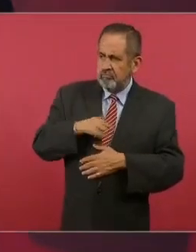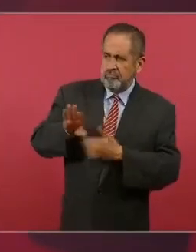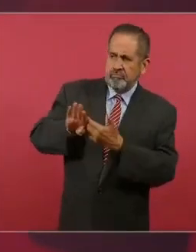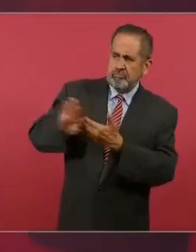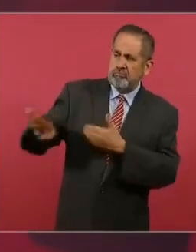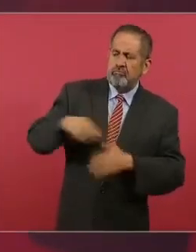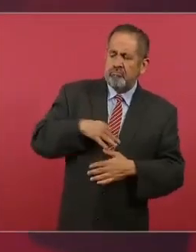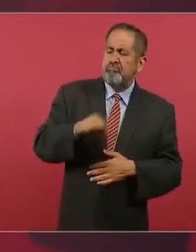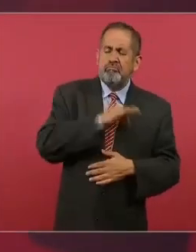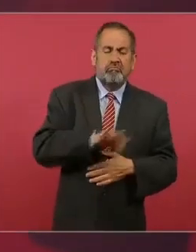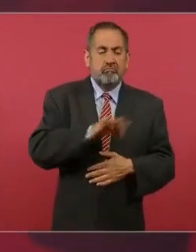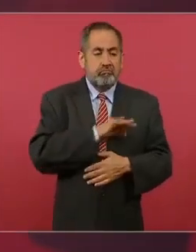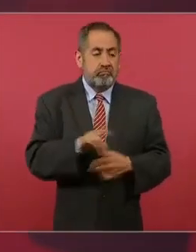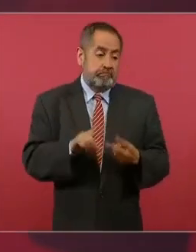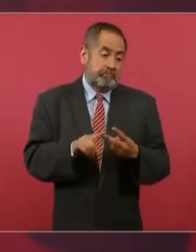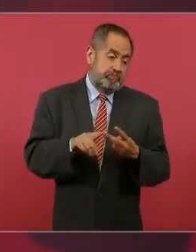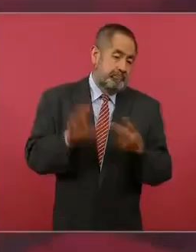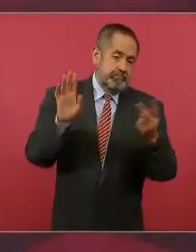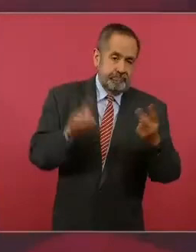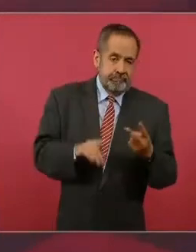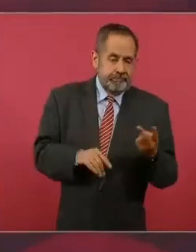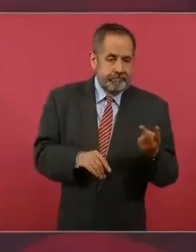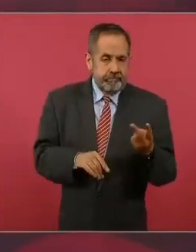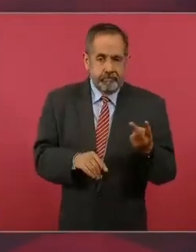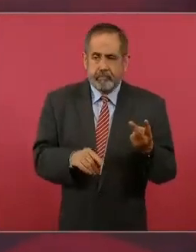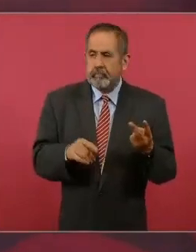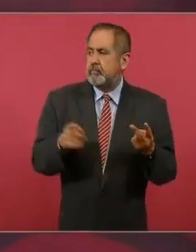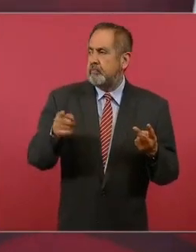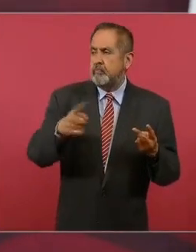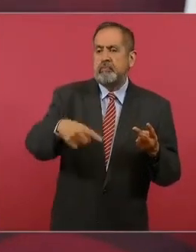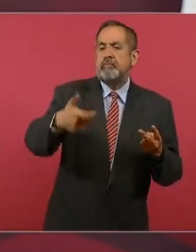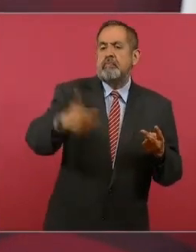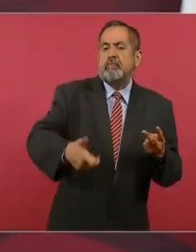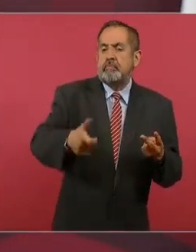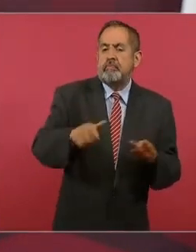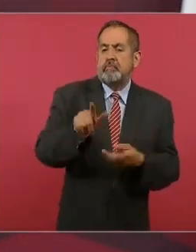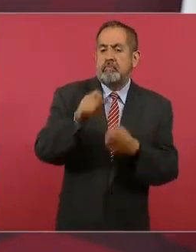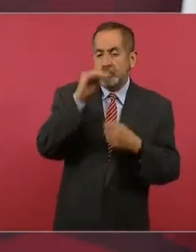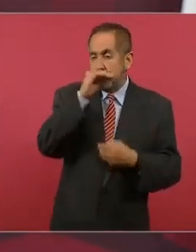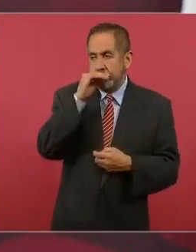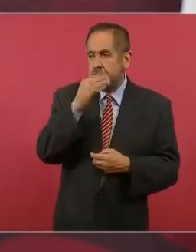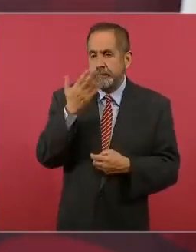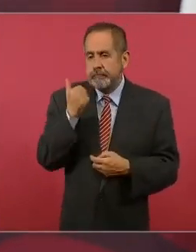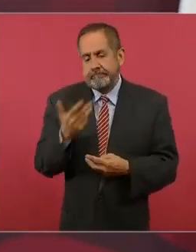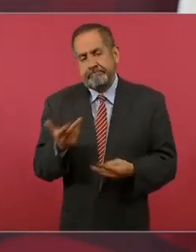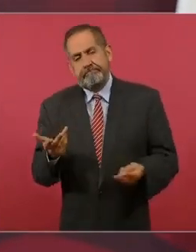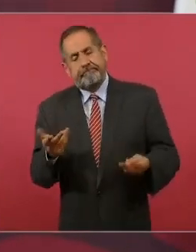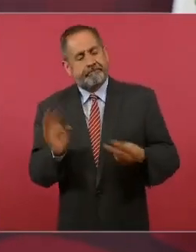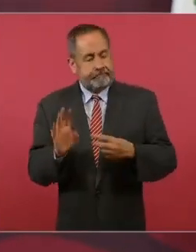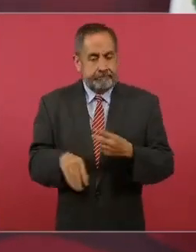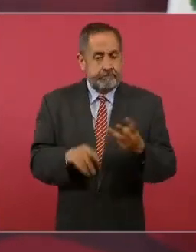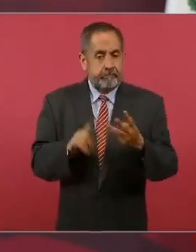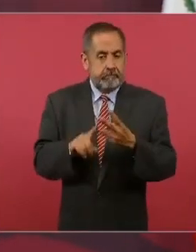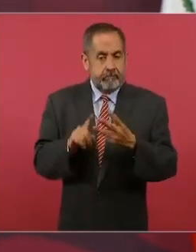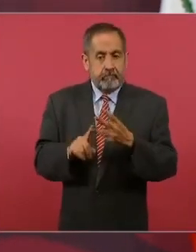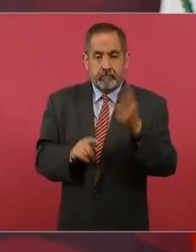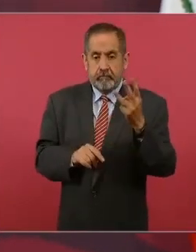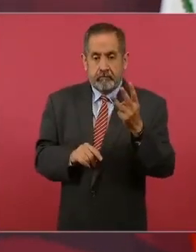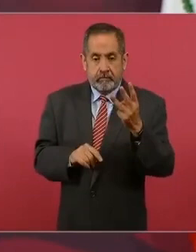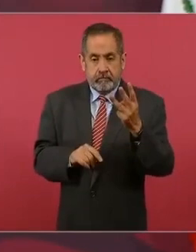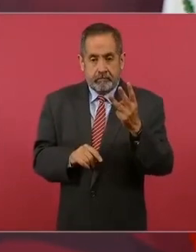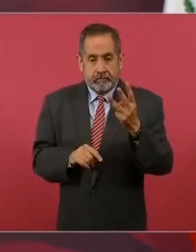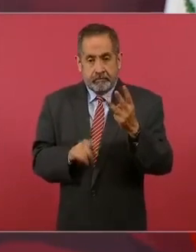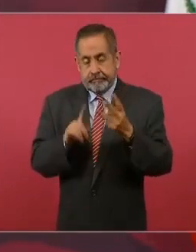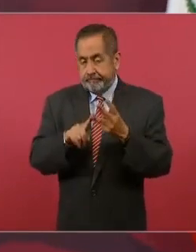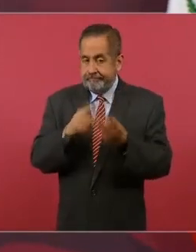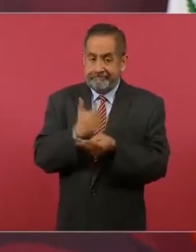asumir el reto, pero cobrando, no gratuito. Y lo tercero, que eso es